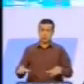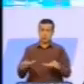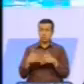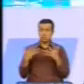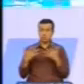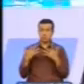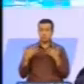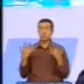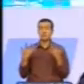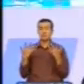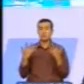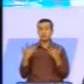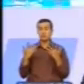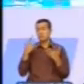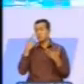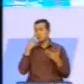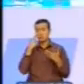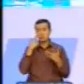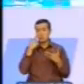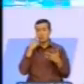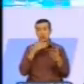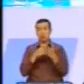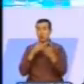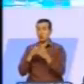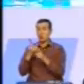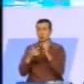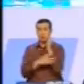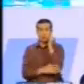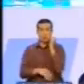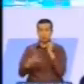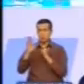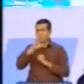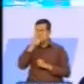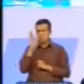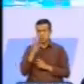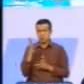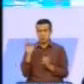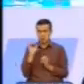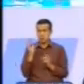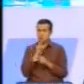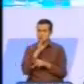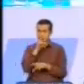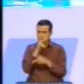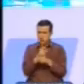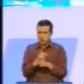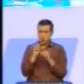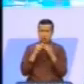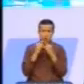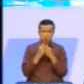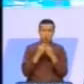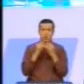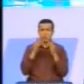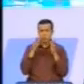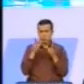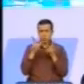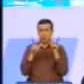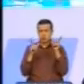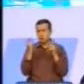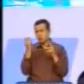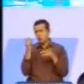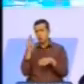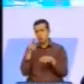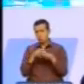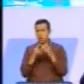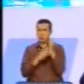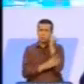y sin embargo no hay una medida que haya afectado al pueblo. Las medidas se han hecho protegiendo a los sectores populares, a la clase media,